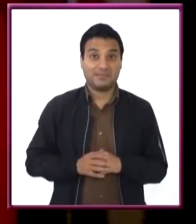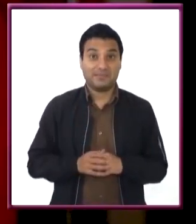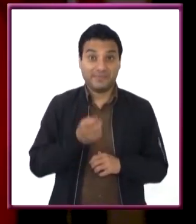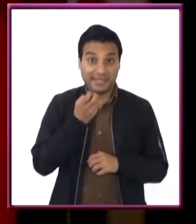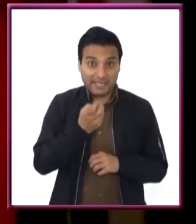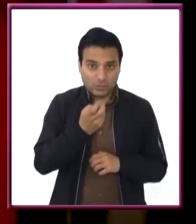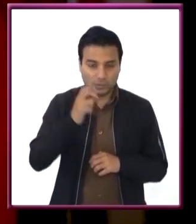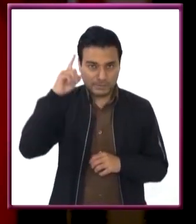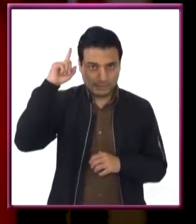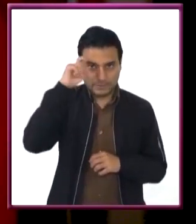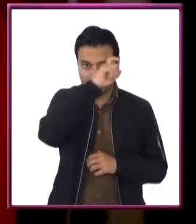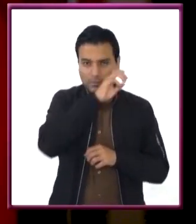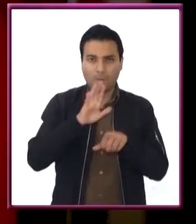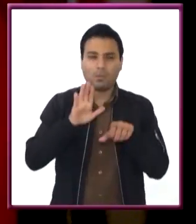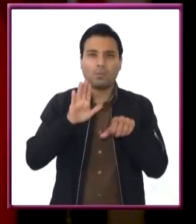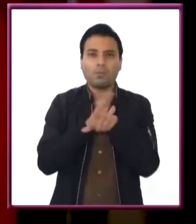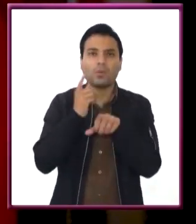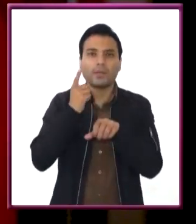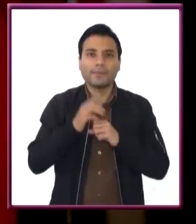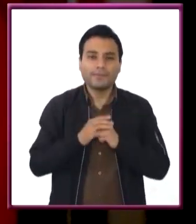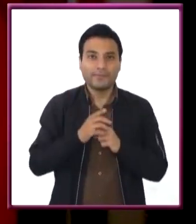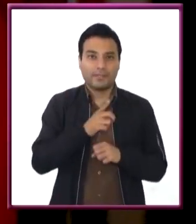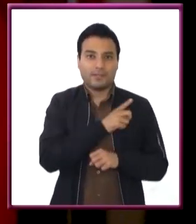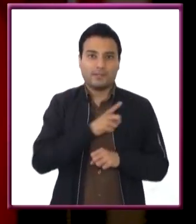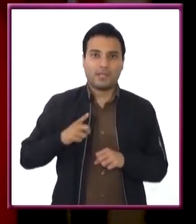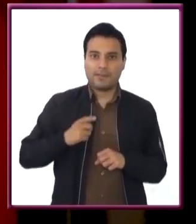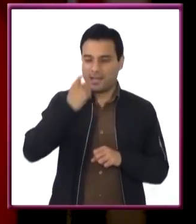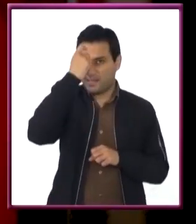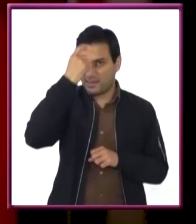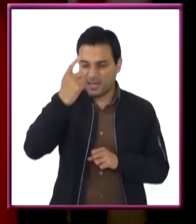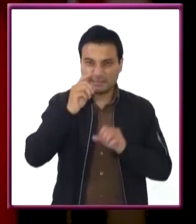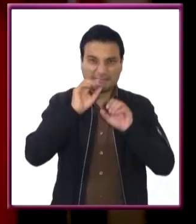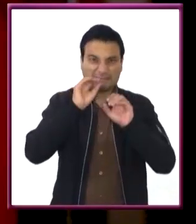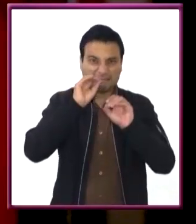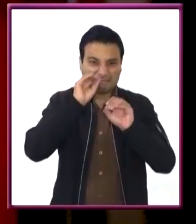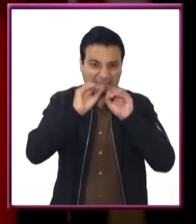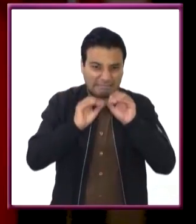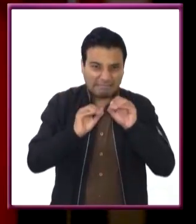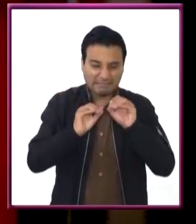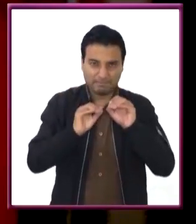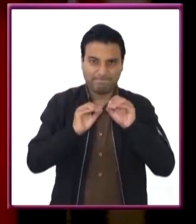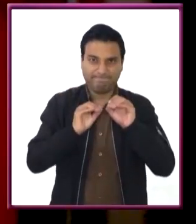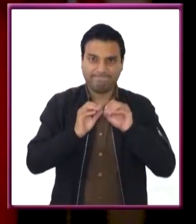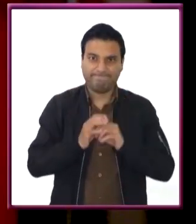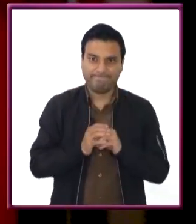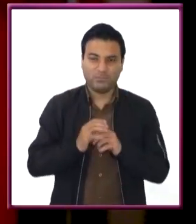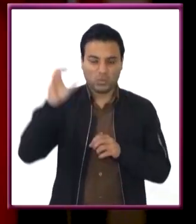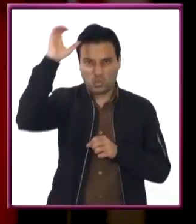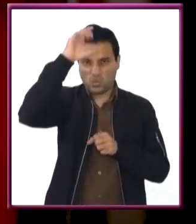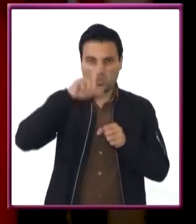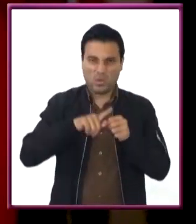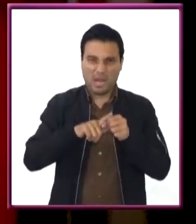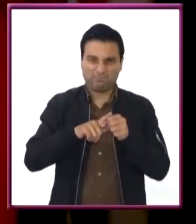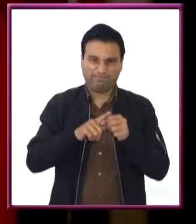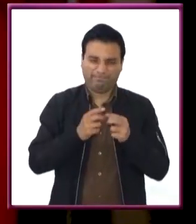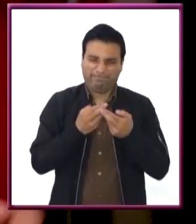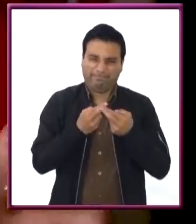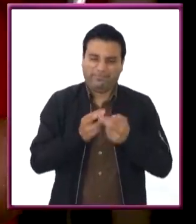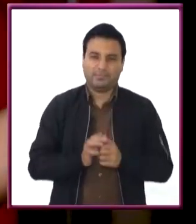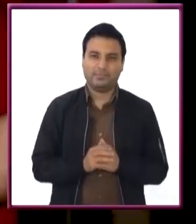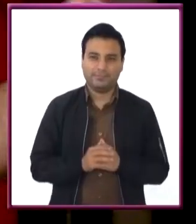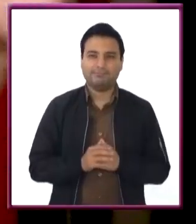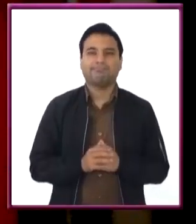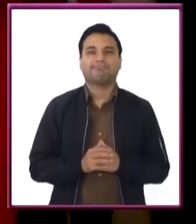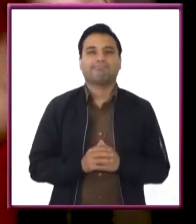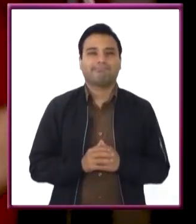dos cosas porque requiere toda la genialidad y la creatividad con un bagaje cultural muy amplio. Que es justo como